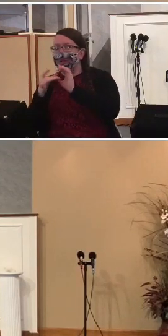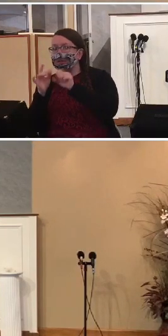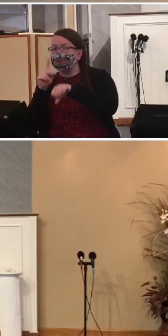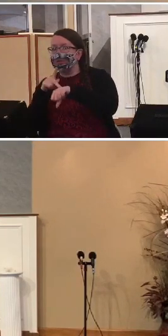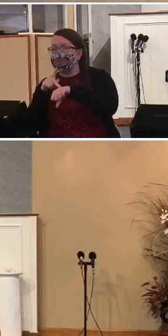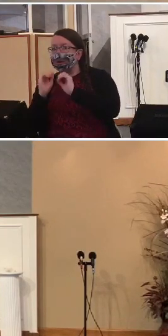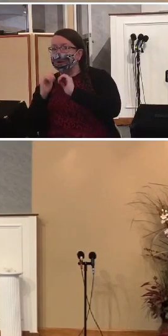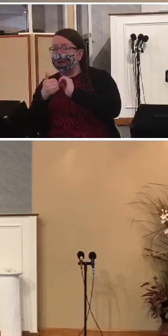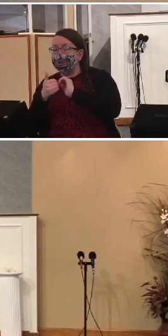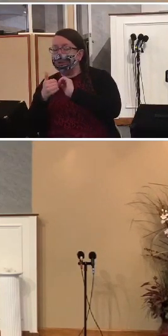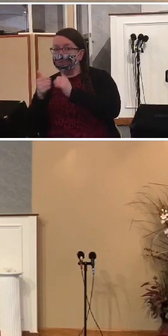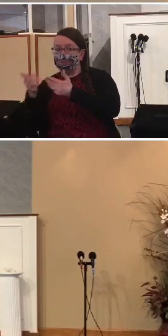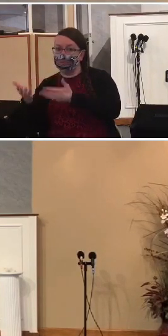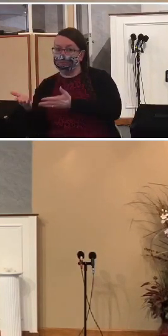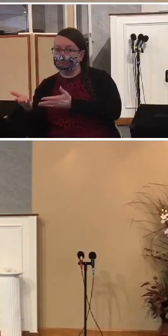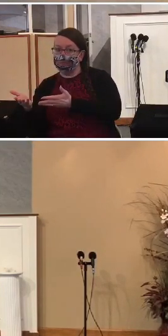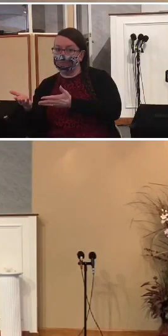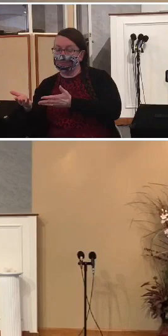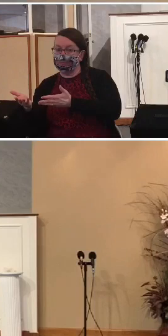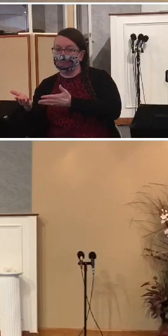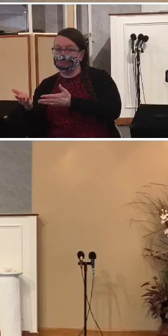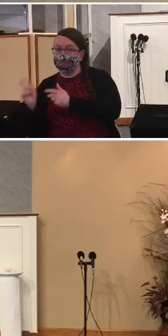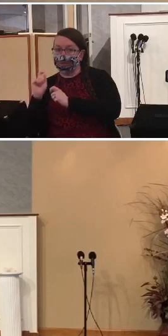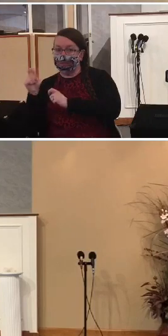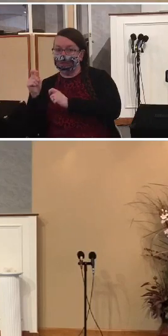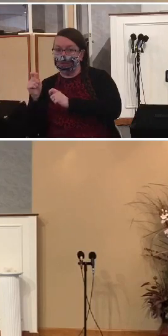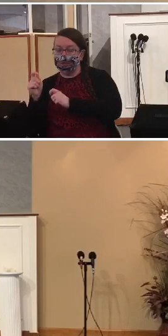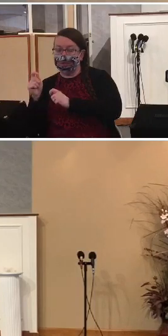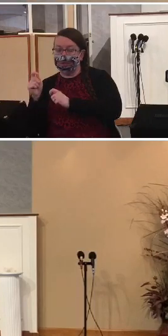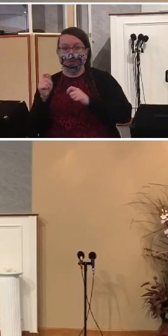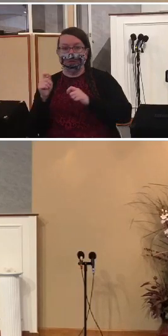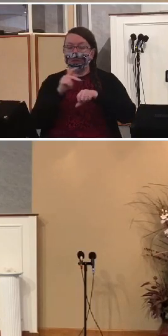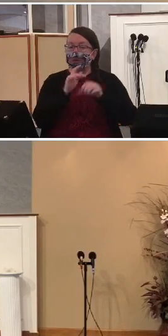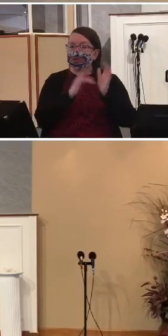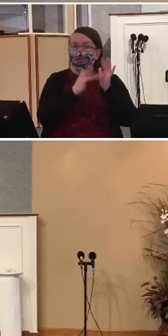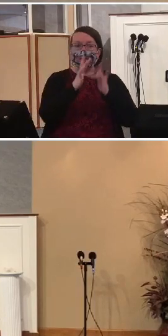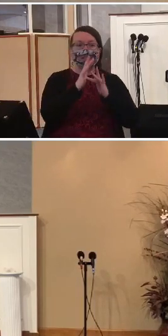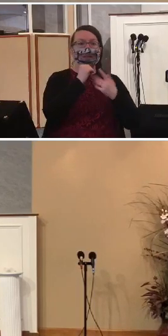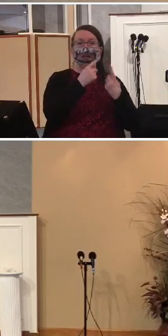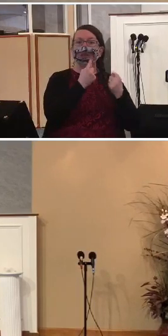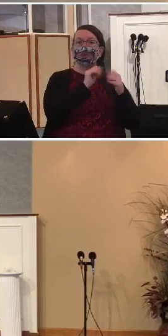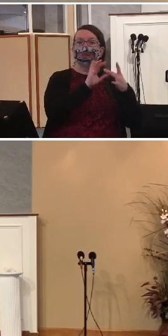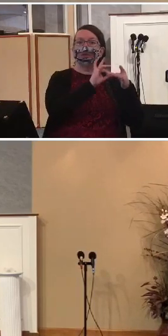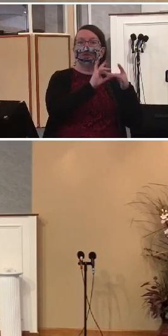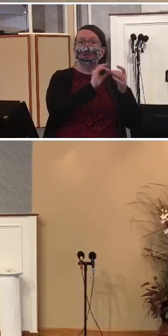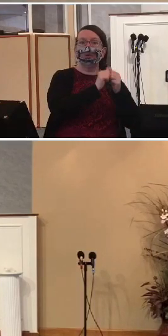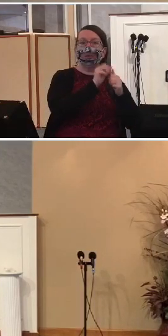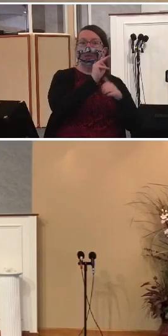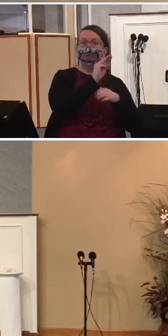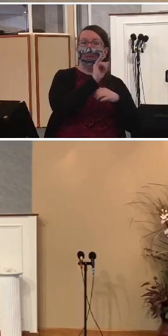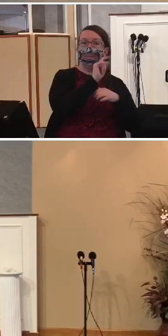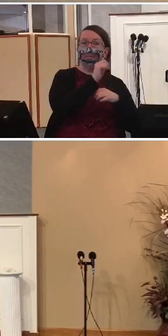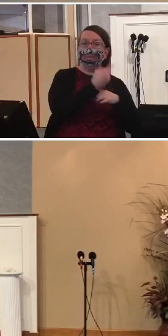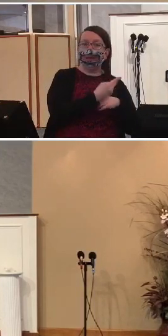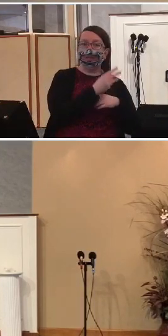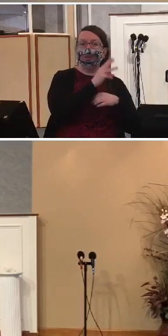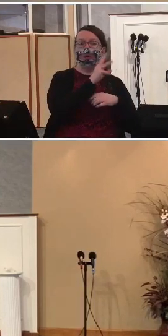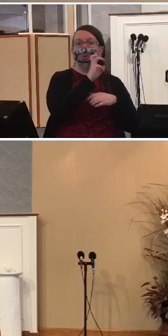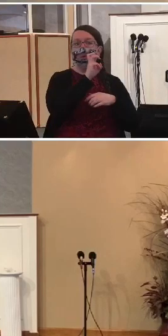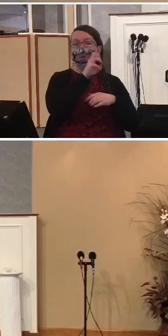con todo el mundo de esta manera. Así no es como Él conectó con Mateo. Así no Él conectó con